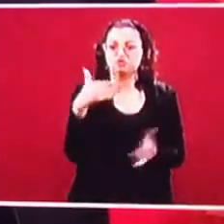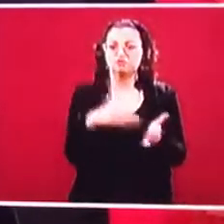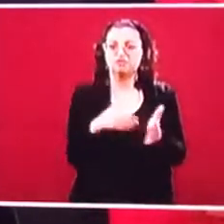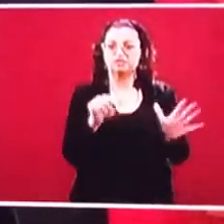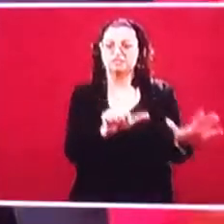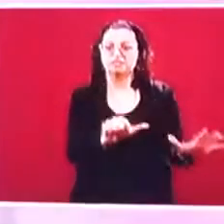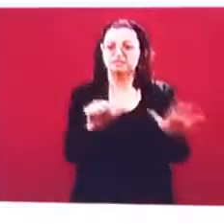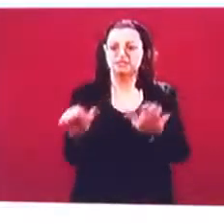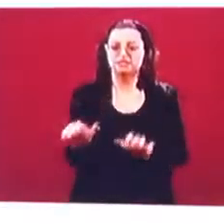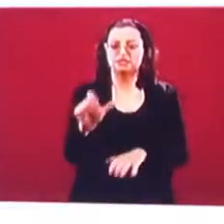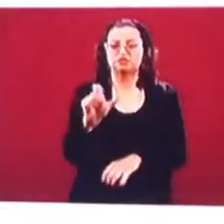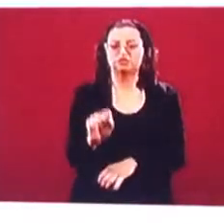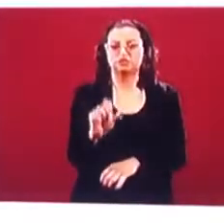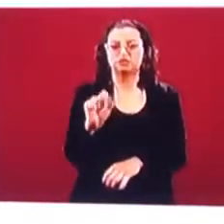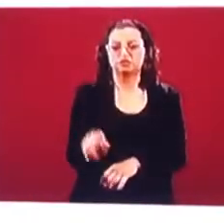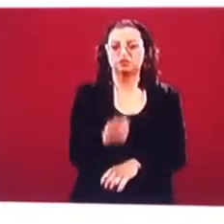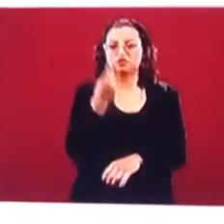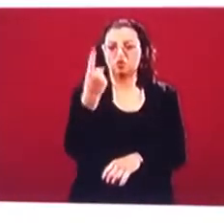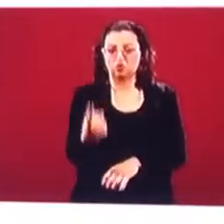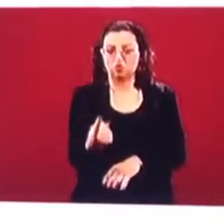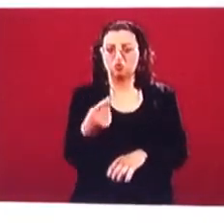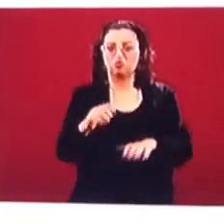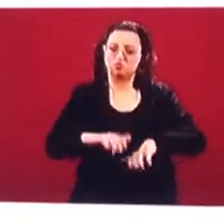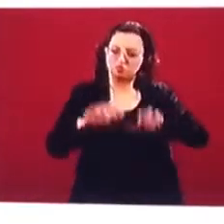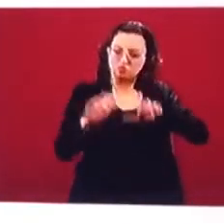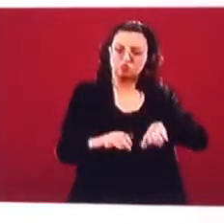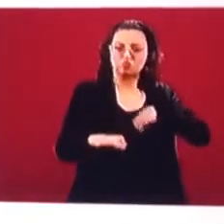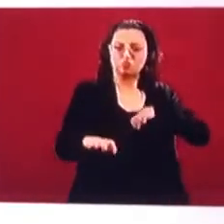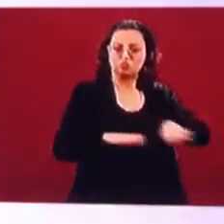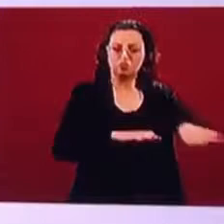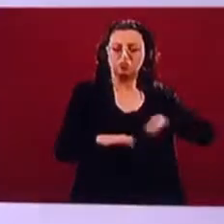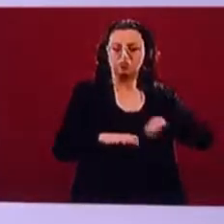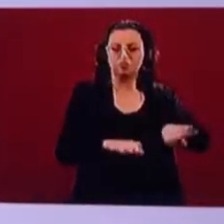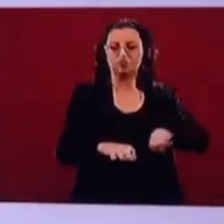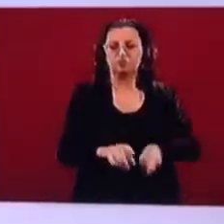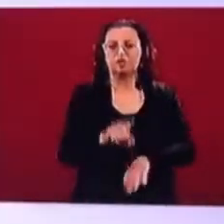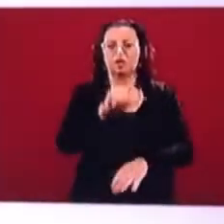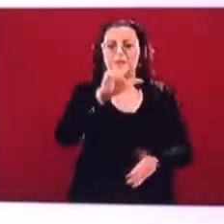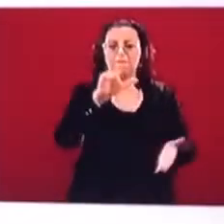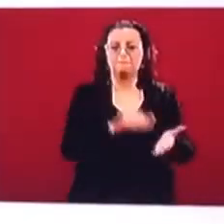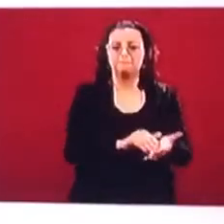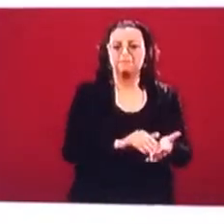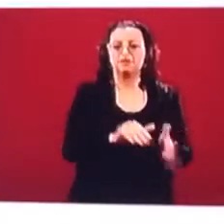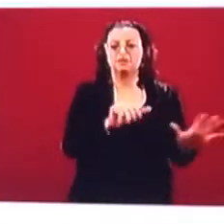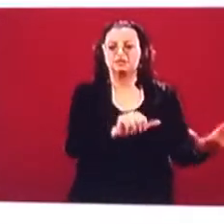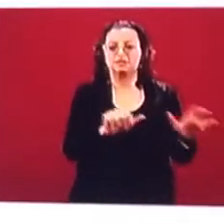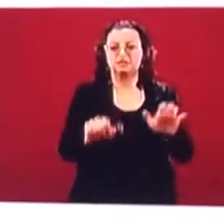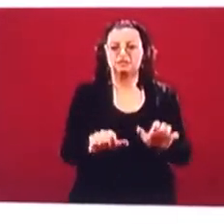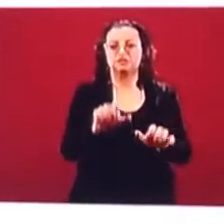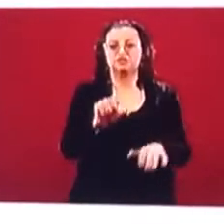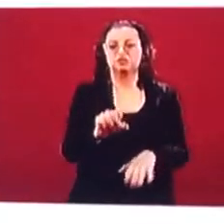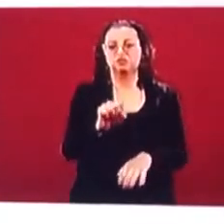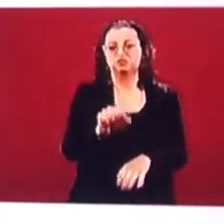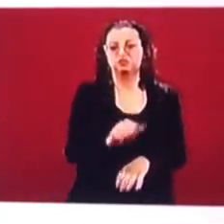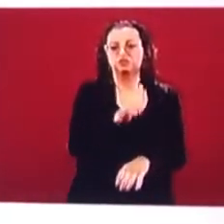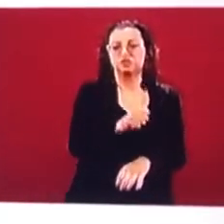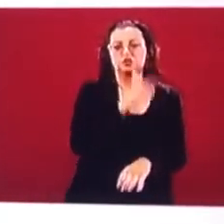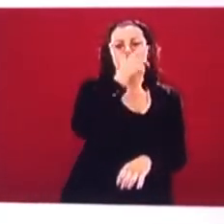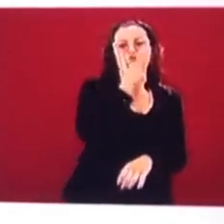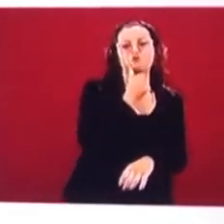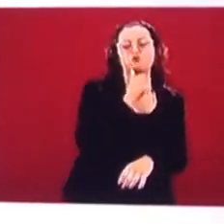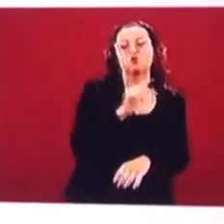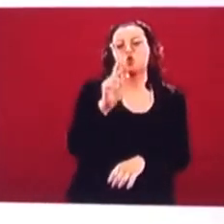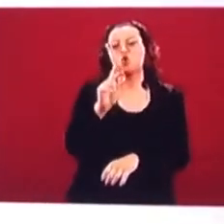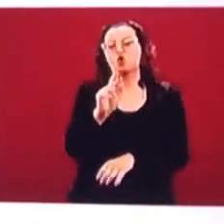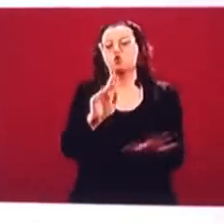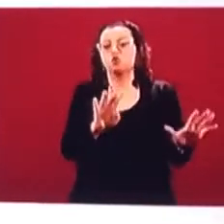1000 comentarios y a más de 750 aproximadamente personas que lo compartieron. Esa columna, una columna política,